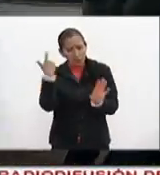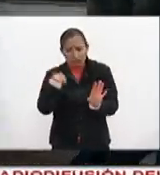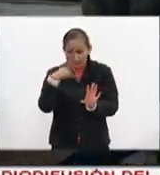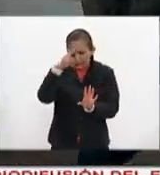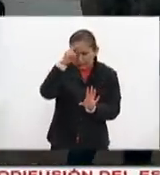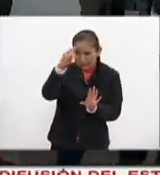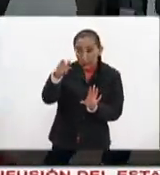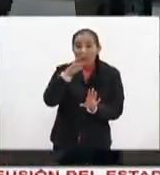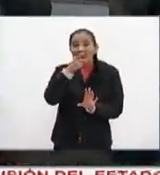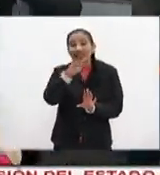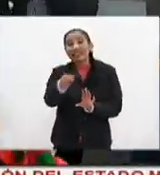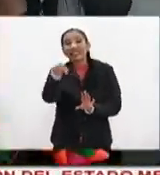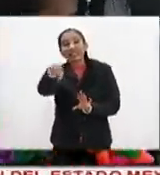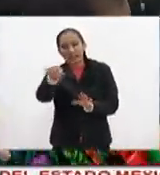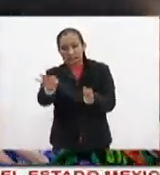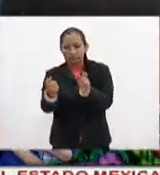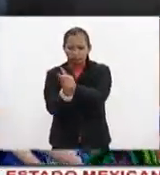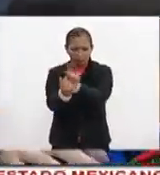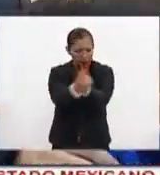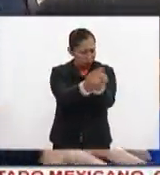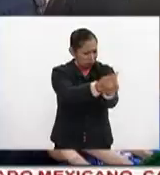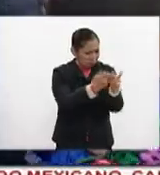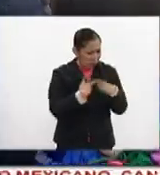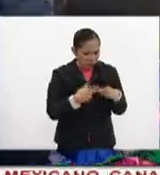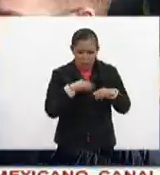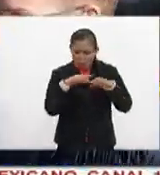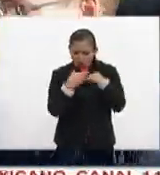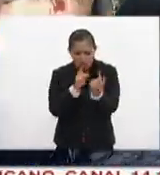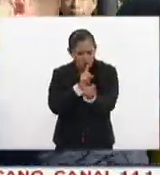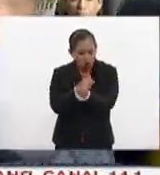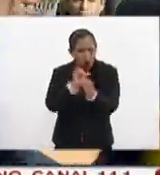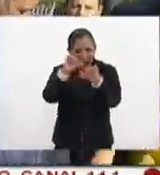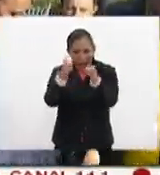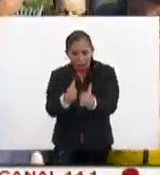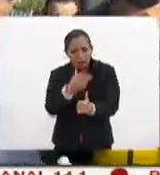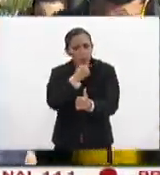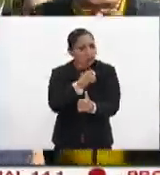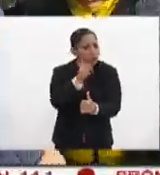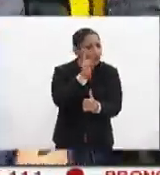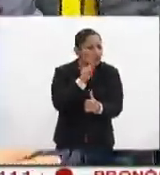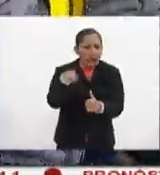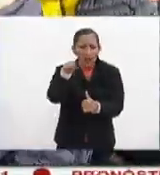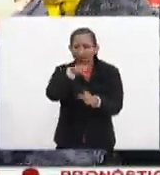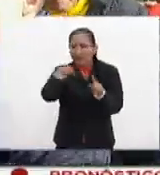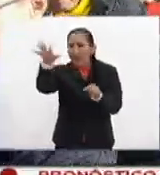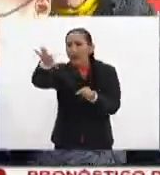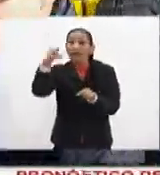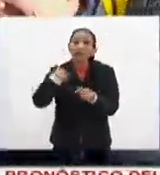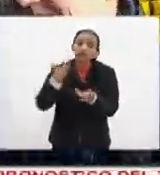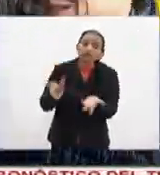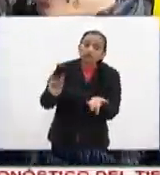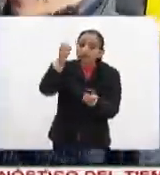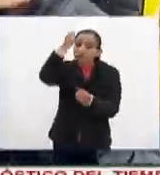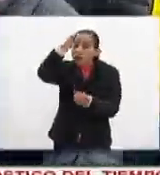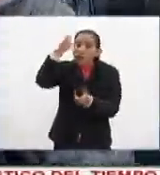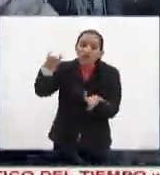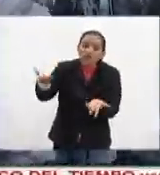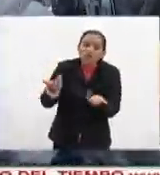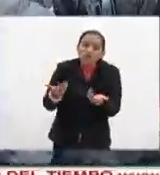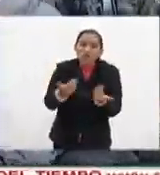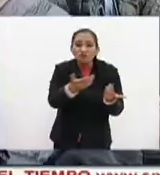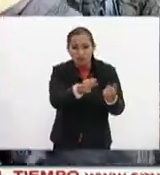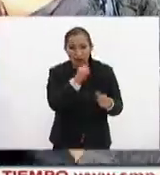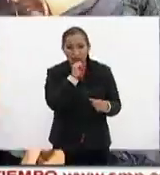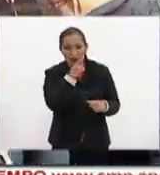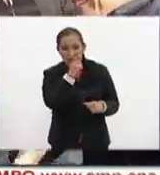audaz. Precisó que será cercano a los ciudadanos y se reunirá con artesanas y con otros sectores para escuchar sus problemas cotidianos.